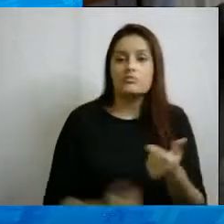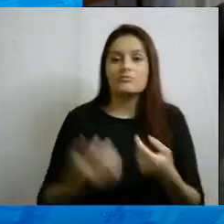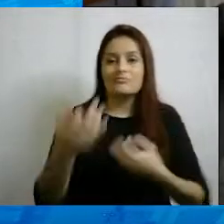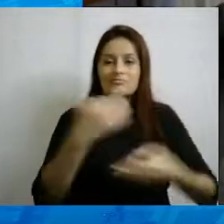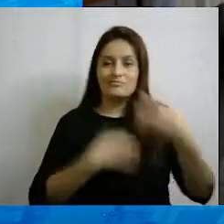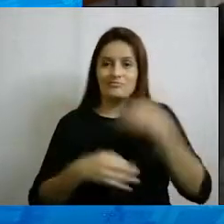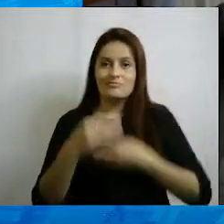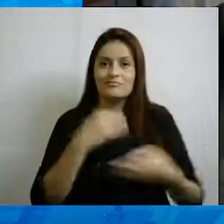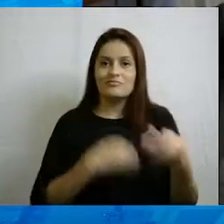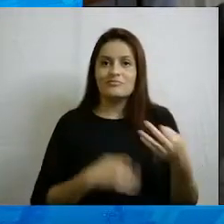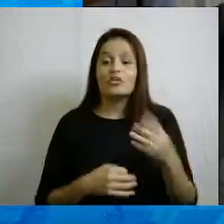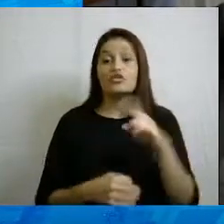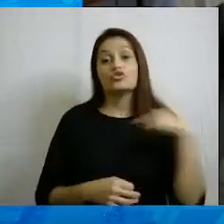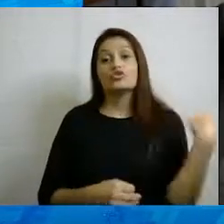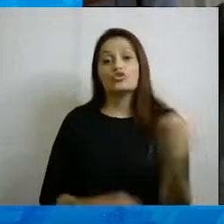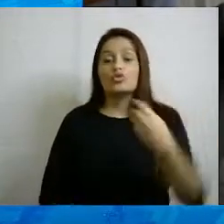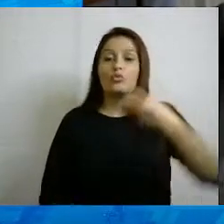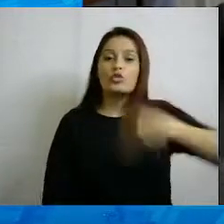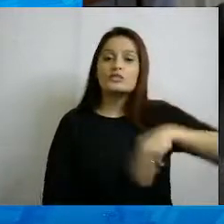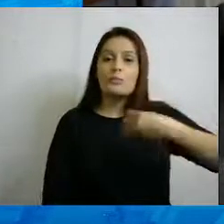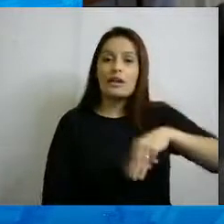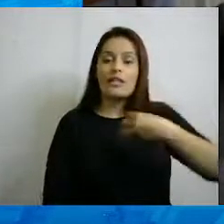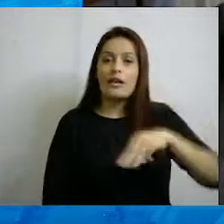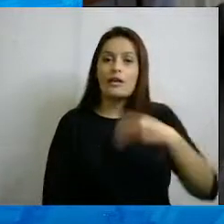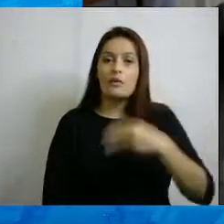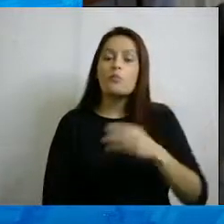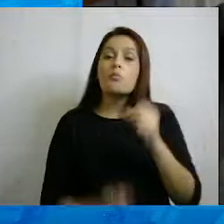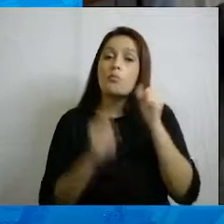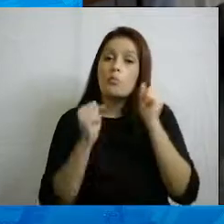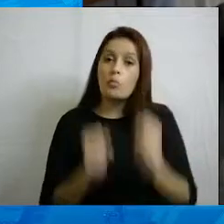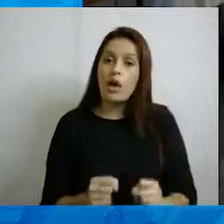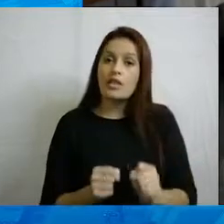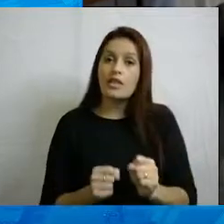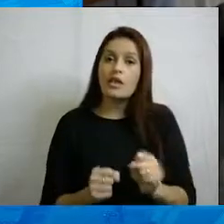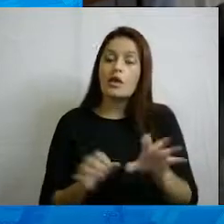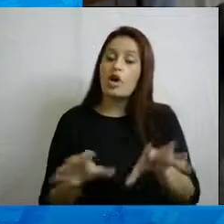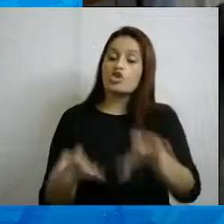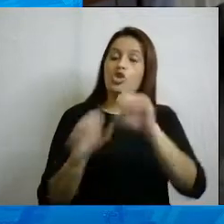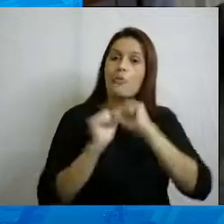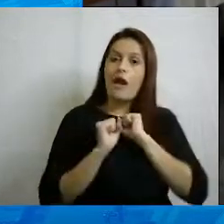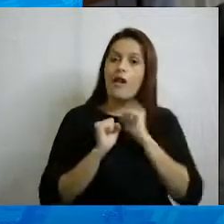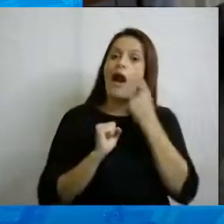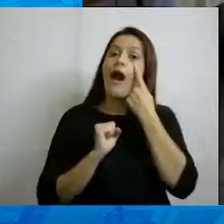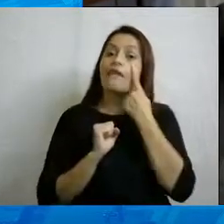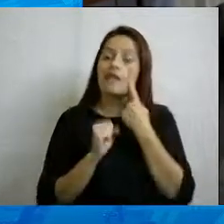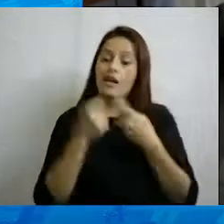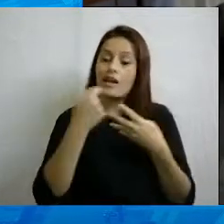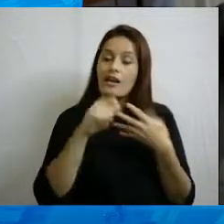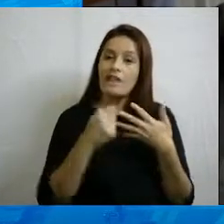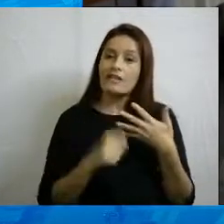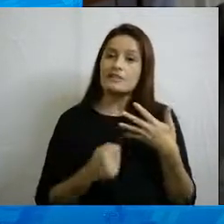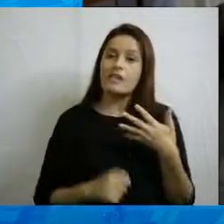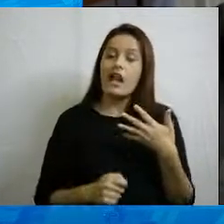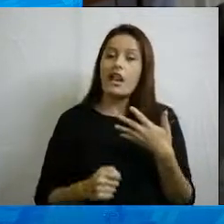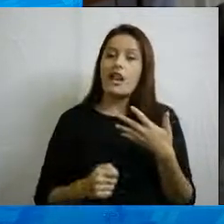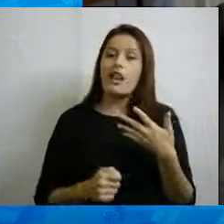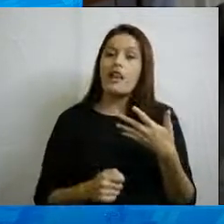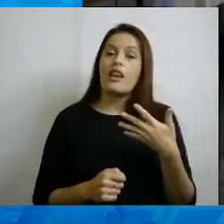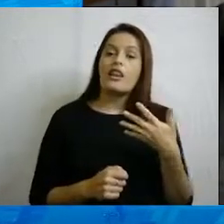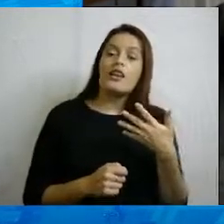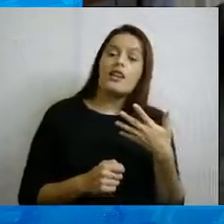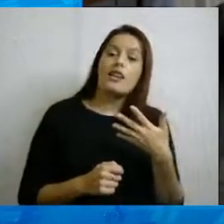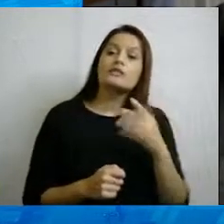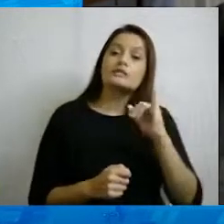enumerado. O sea, nosotros como municipio bien podemos también tomar esta situación, revisarlo no solo desde el pronunciamiento de